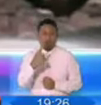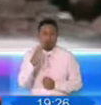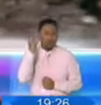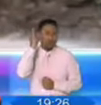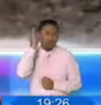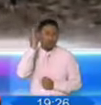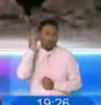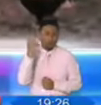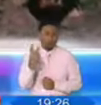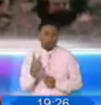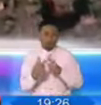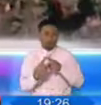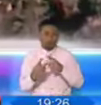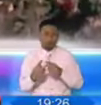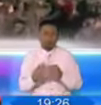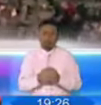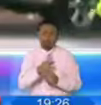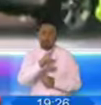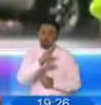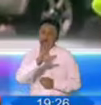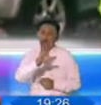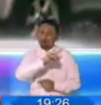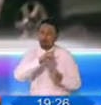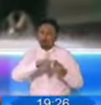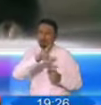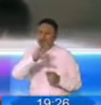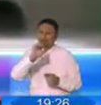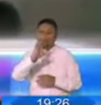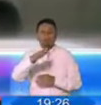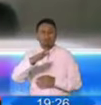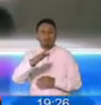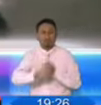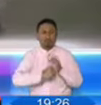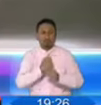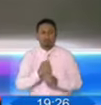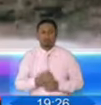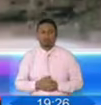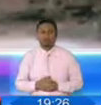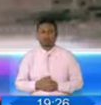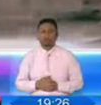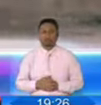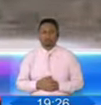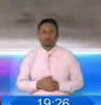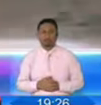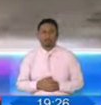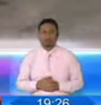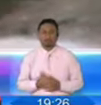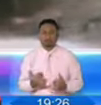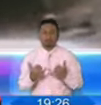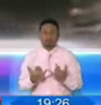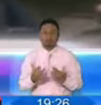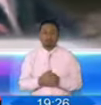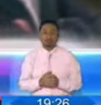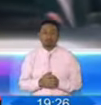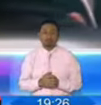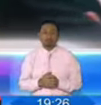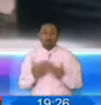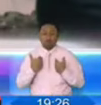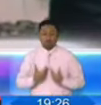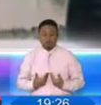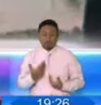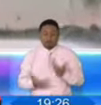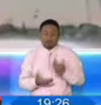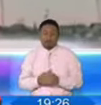una mujer de entre 25 a 30 años aproximadamente. Por el momento se relaciona a los cadáveres con